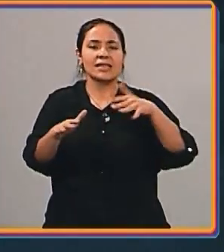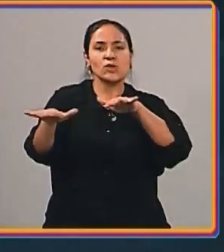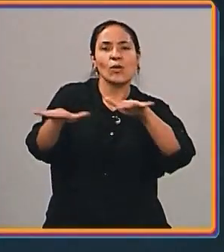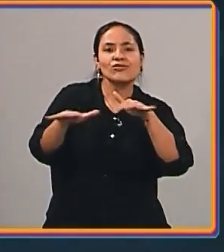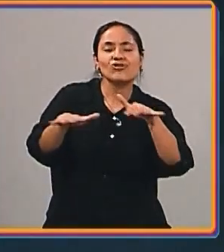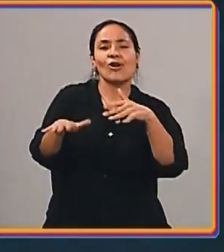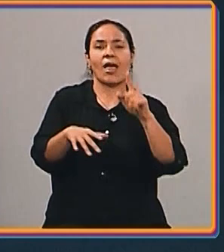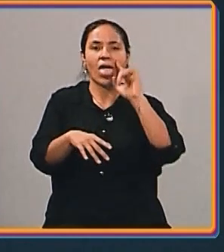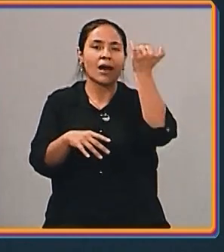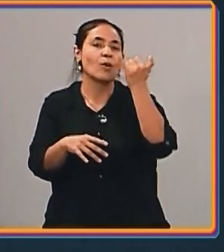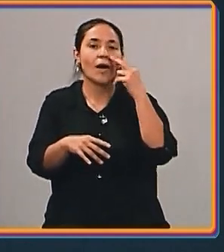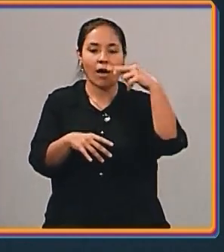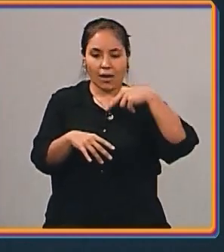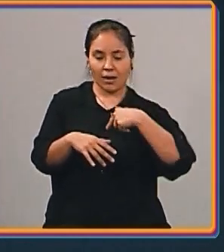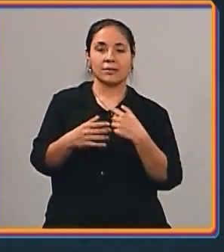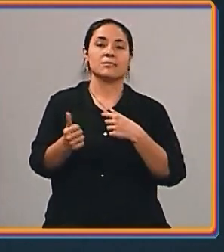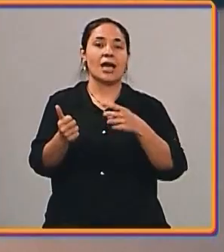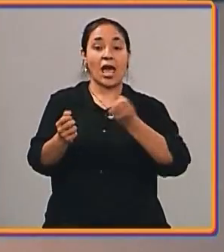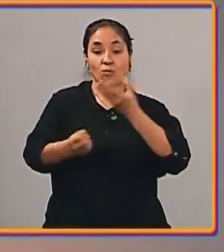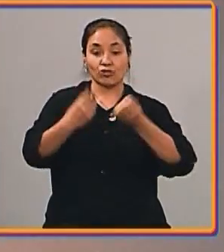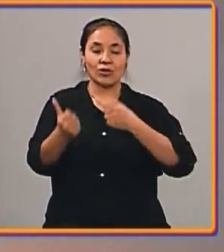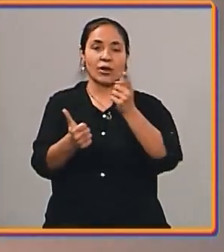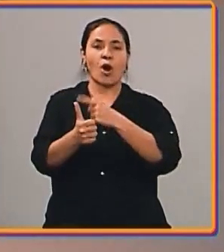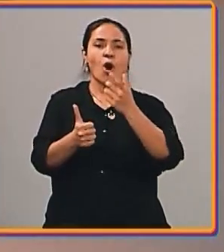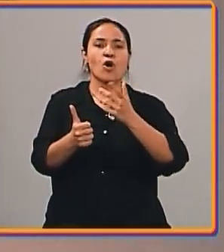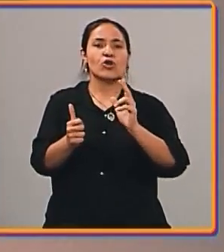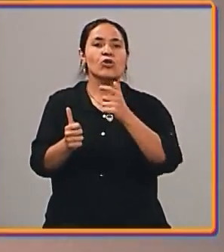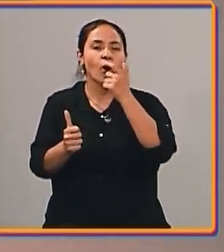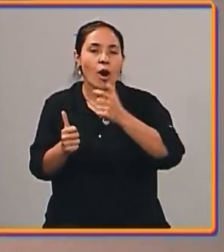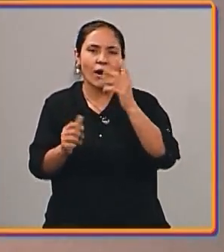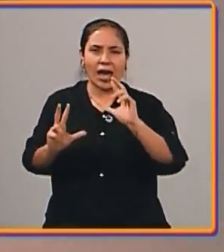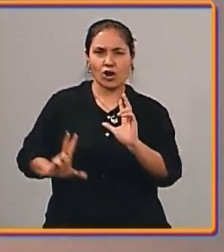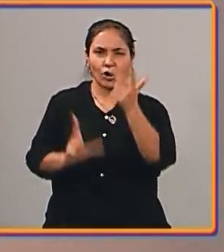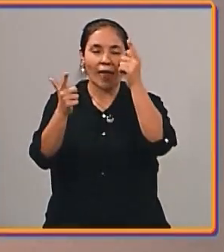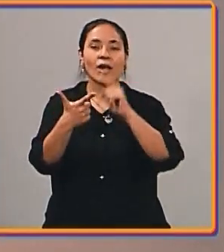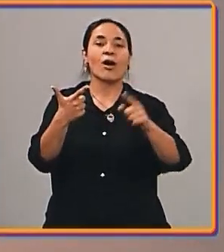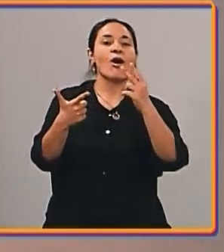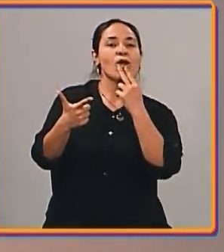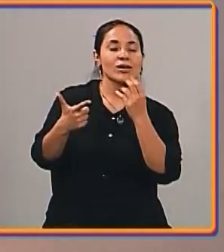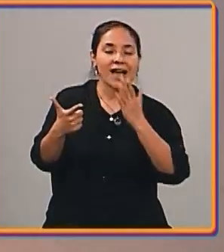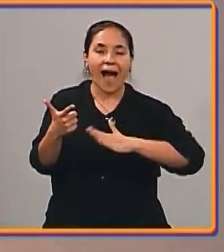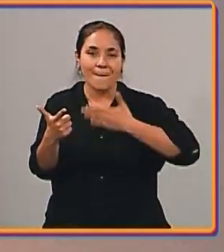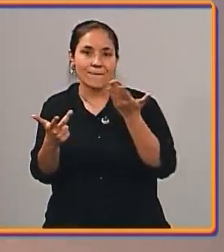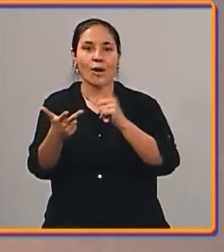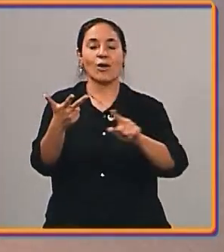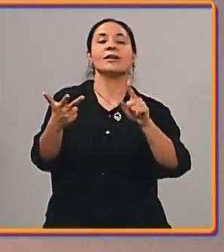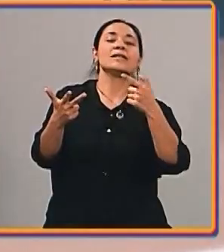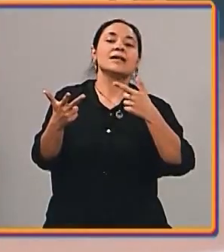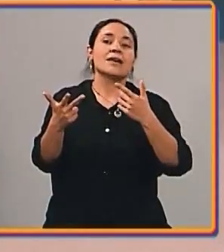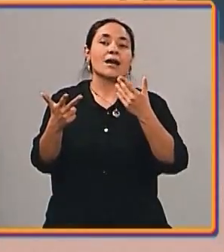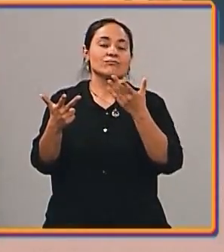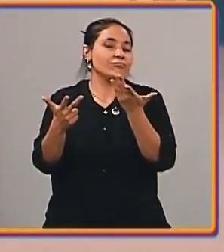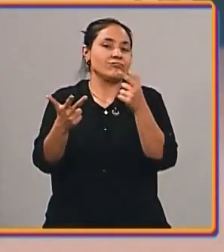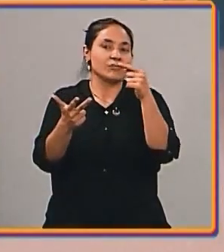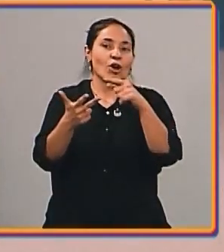A cada emoción le corresponde un color: rojo para la rabia, rosa para el amor, verde para la calma, azul para la tristeza,